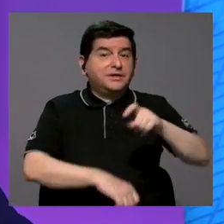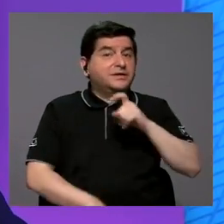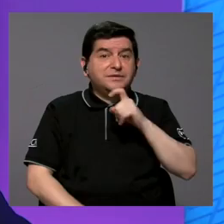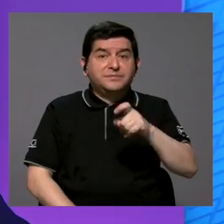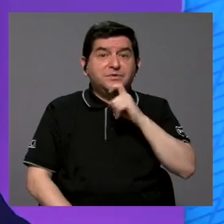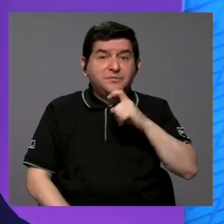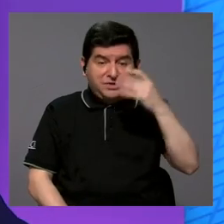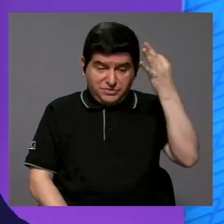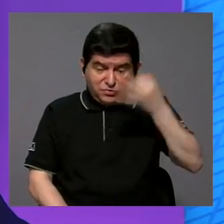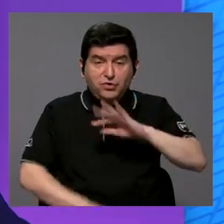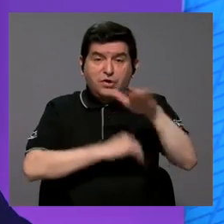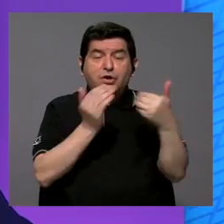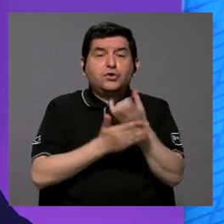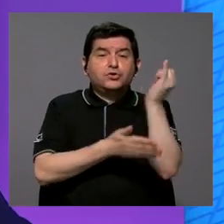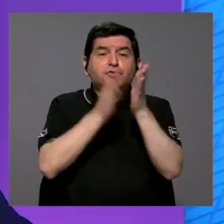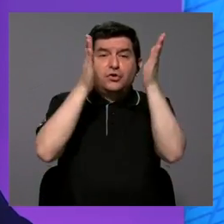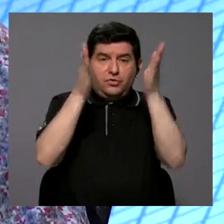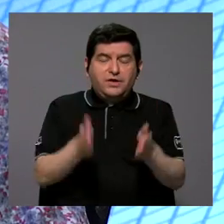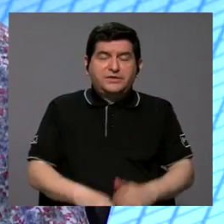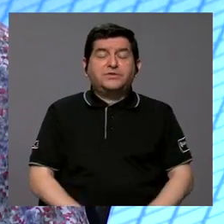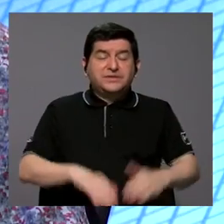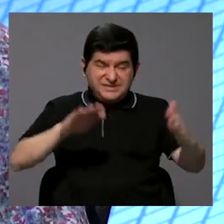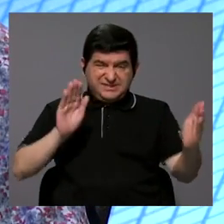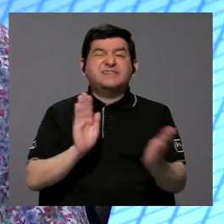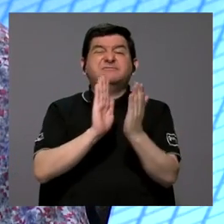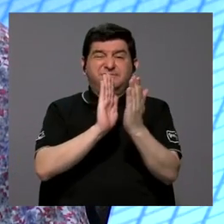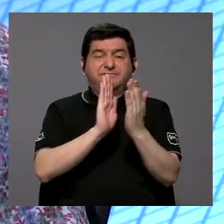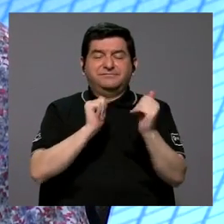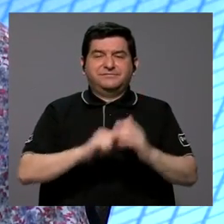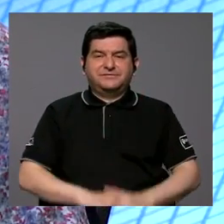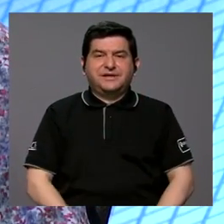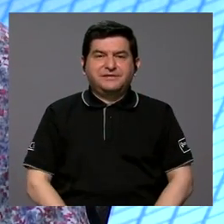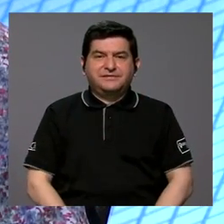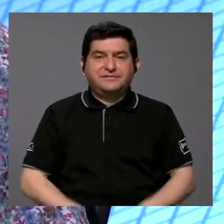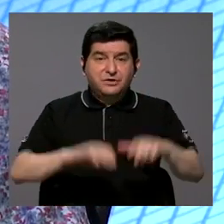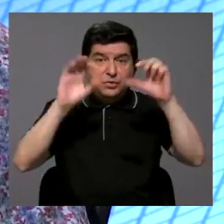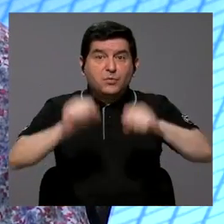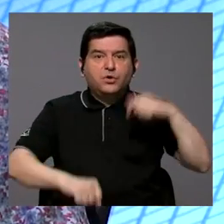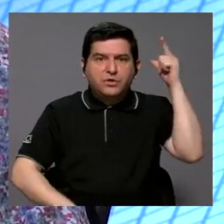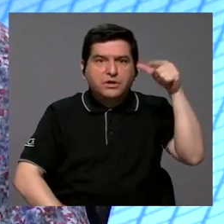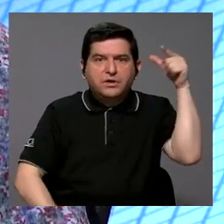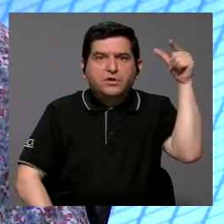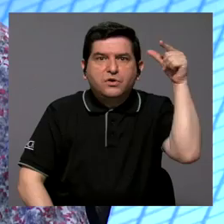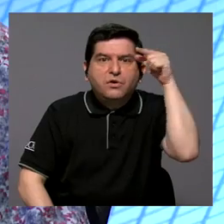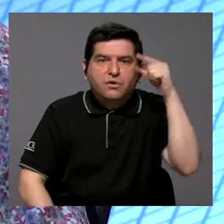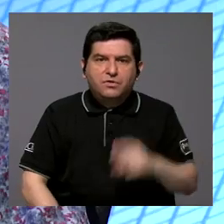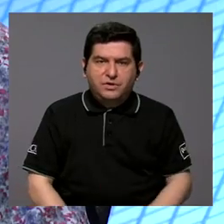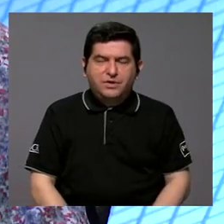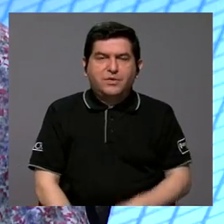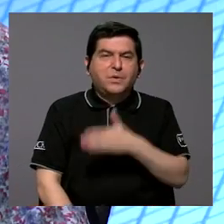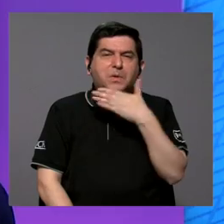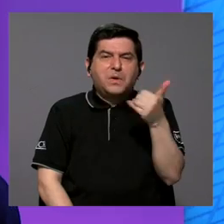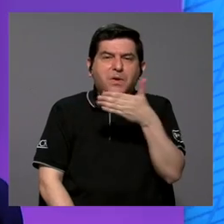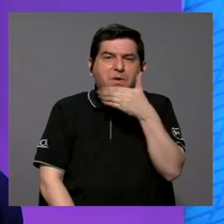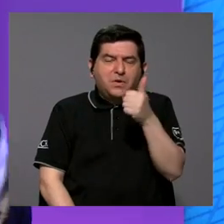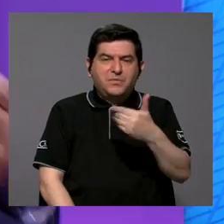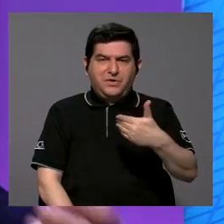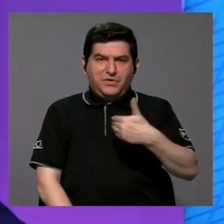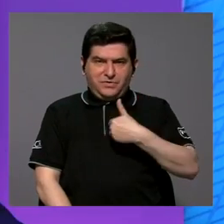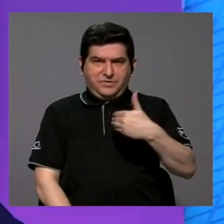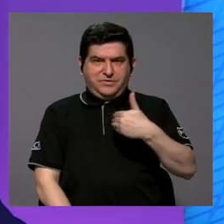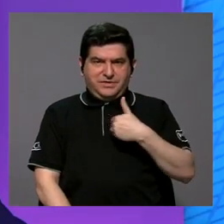difíciles, que creo que todos los artistas pasamos por momentos difíciles, claro, para poder, obviamente, dar lo mejor de lo que